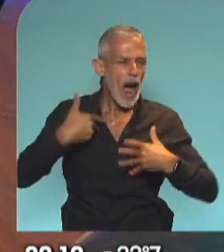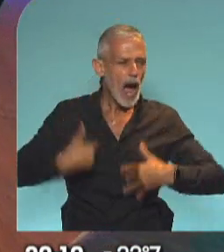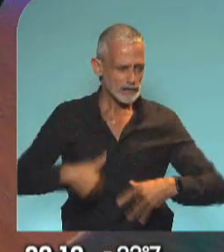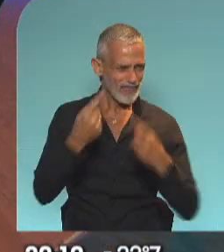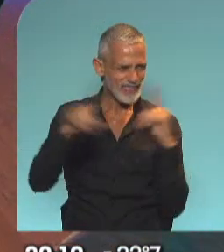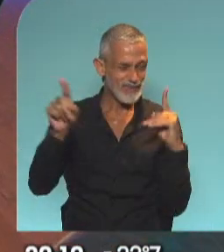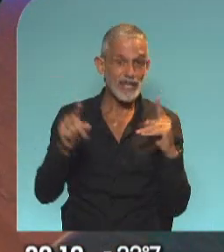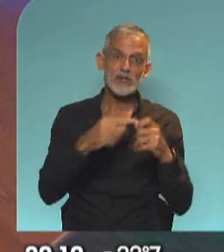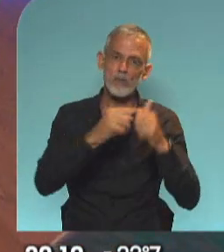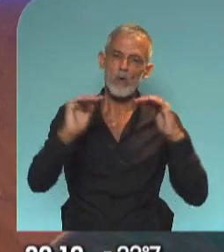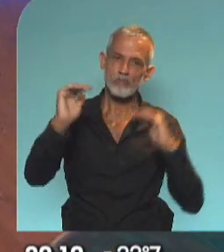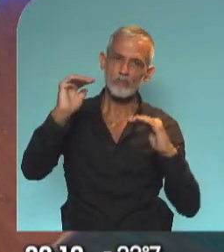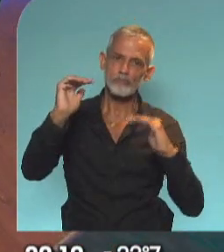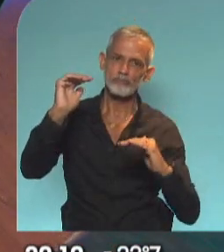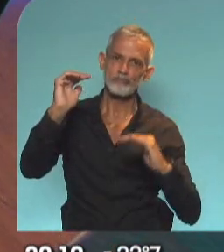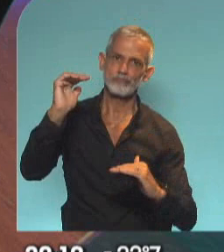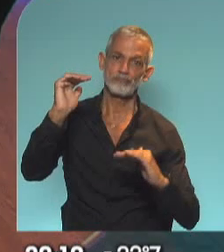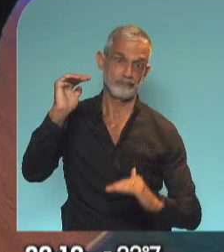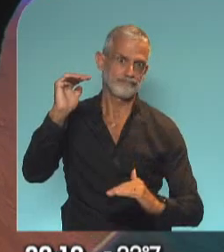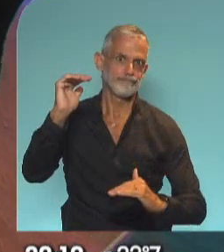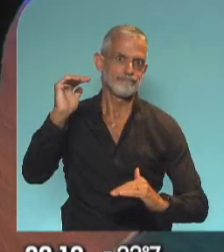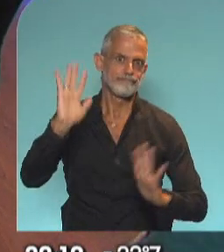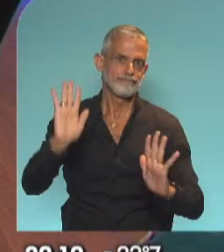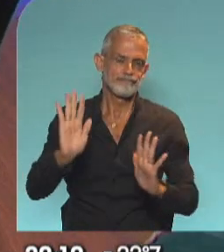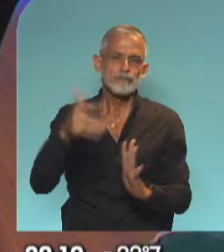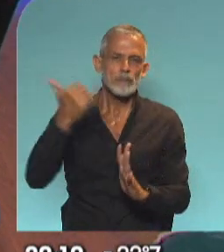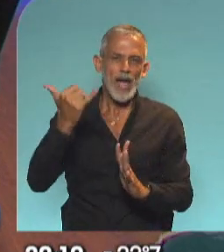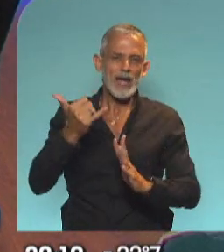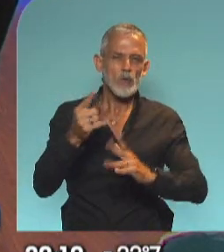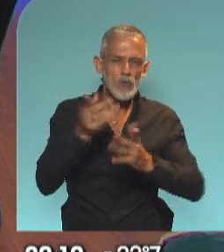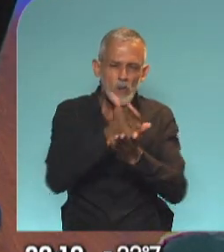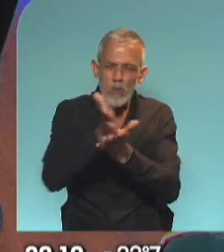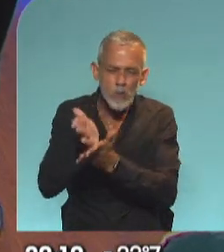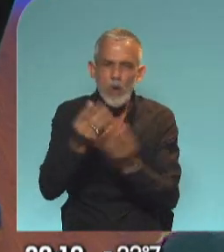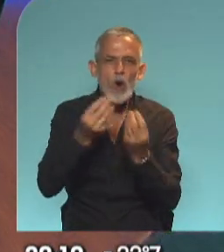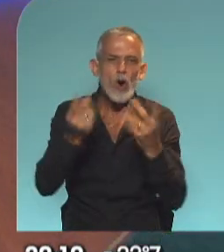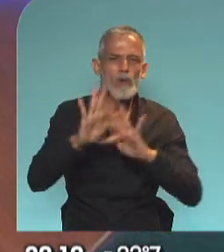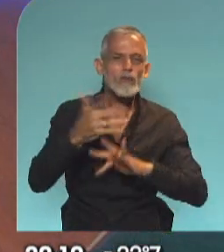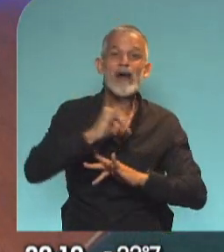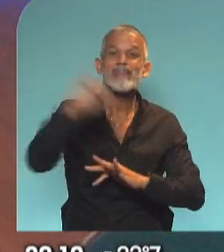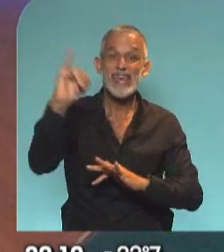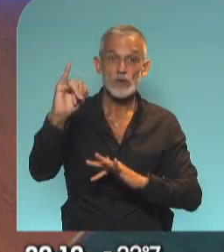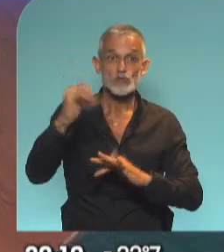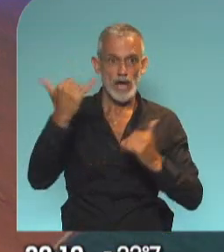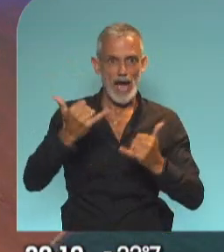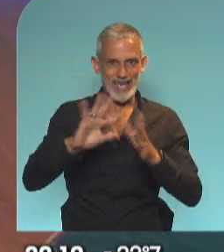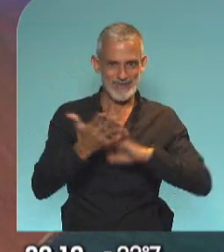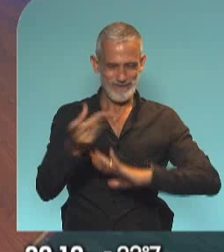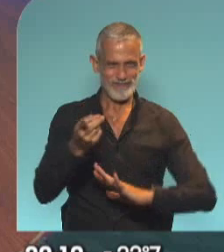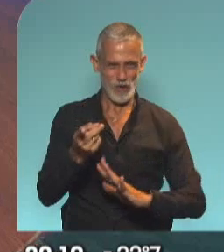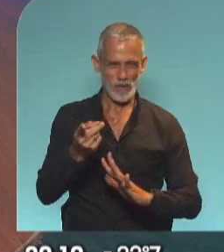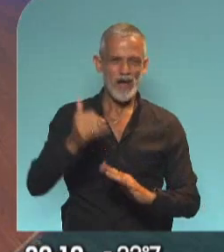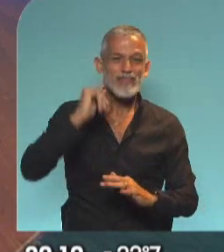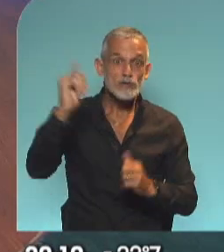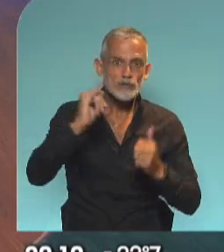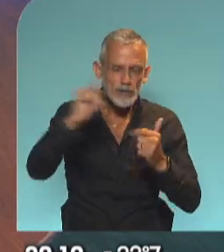otras cualidades que los hacen hipervulnerables. Hay un canal especial para que ellos hagan sus denuncias y a raíz de